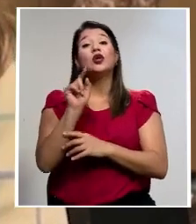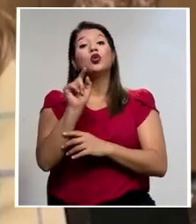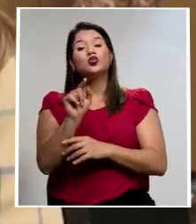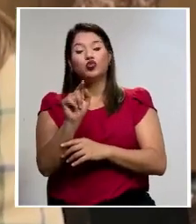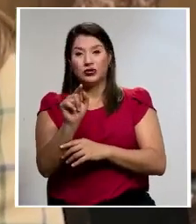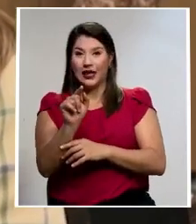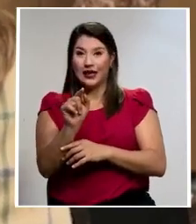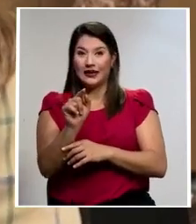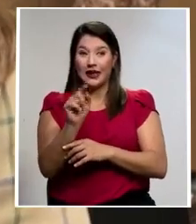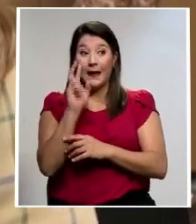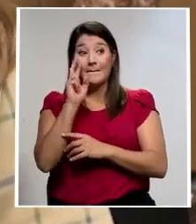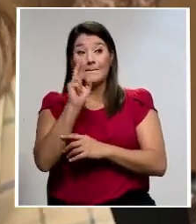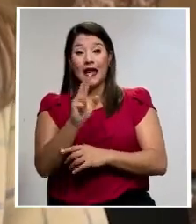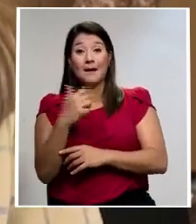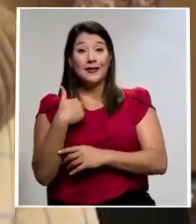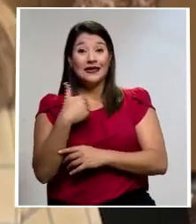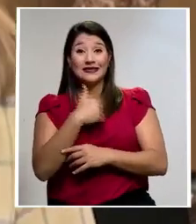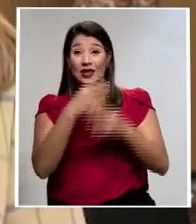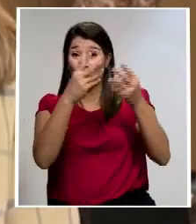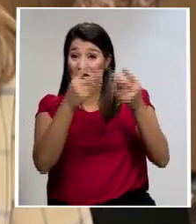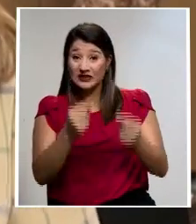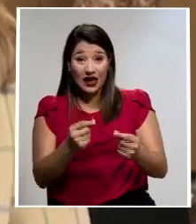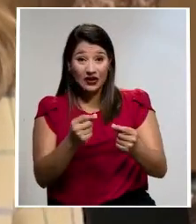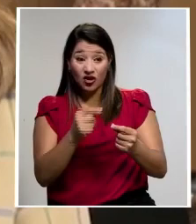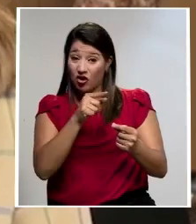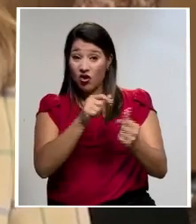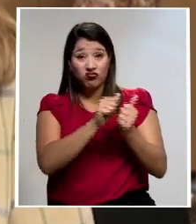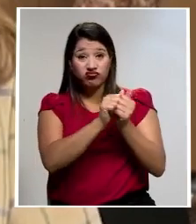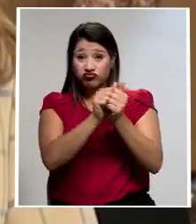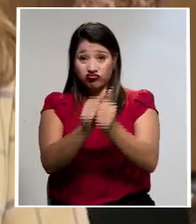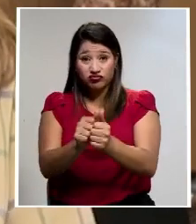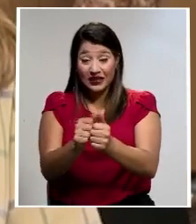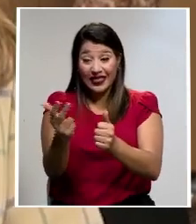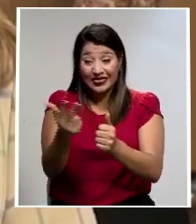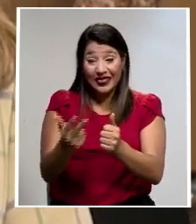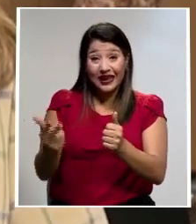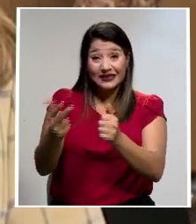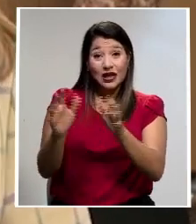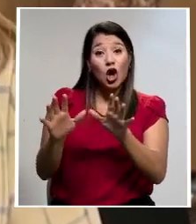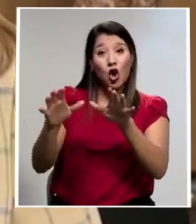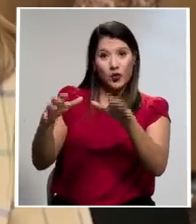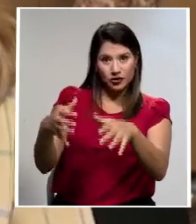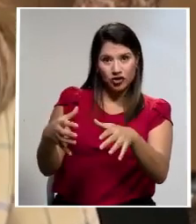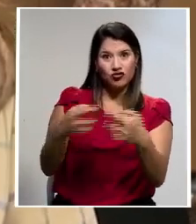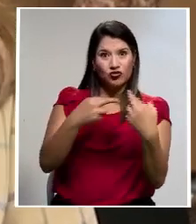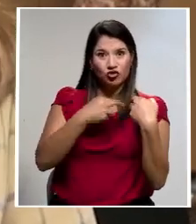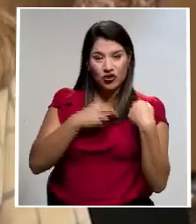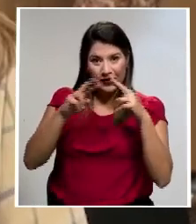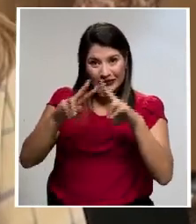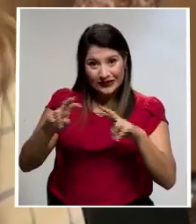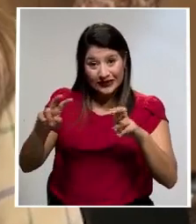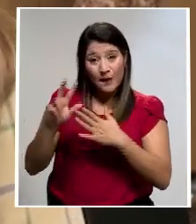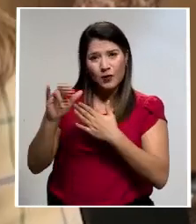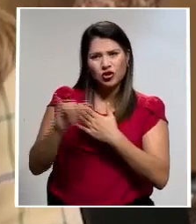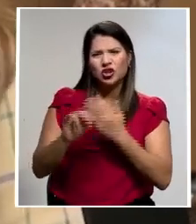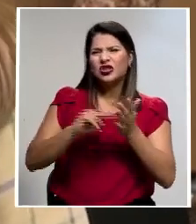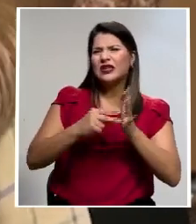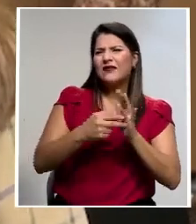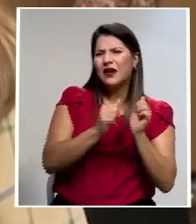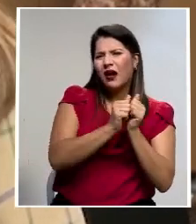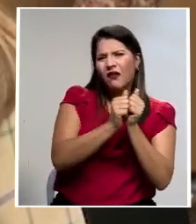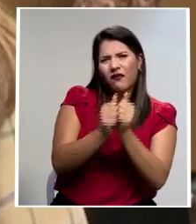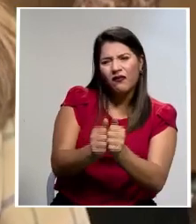este caso el Ministerio de Hacienda, que no le da acompañamiento a las tres comisiones en donde están asignados estos proyectos, ¿a qué me refiero acompañamiento?